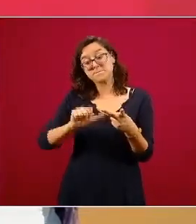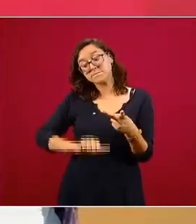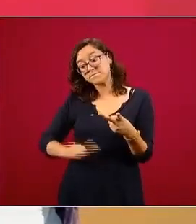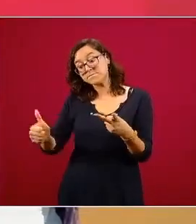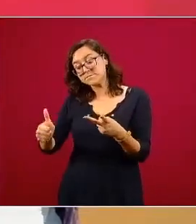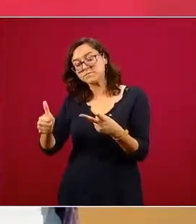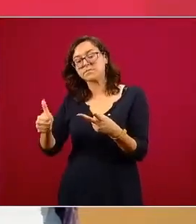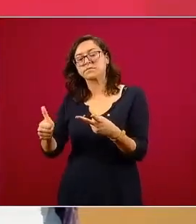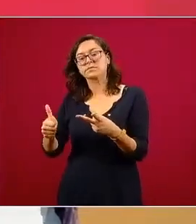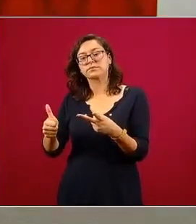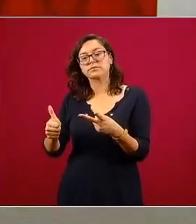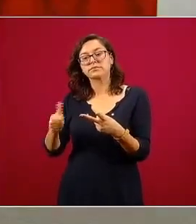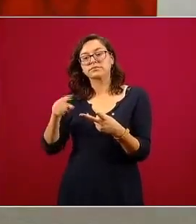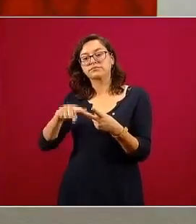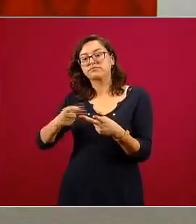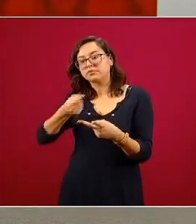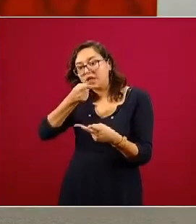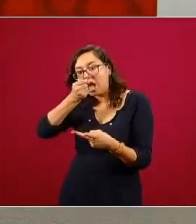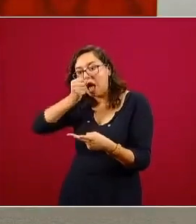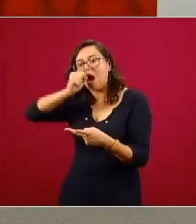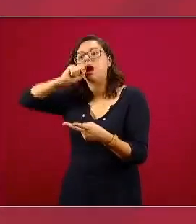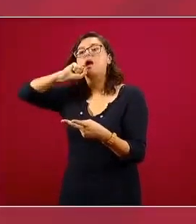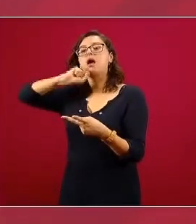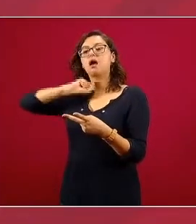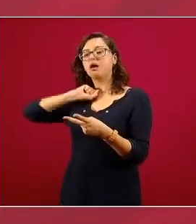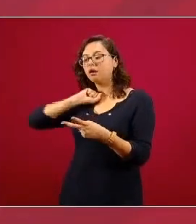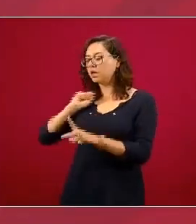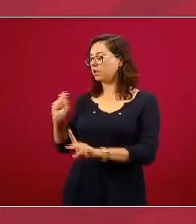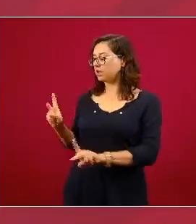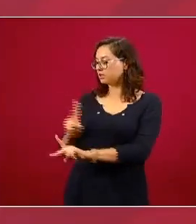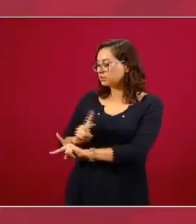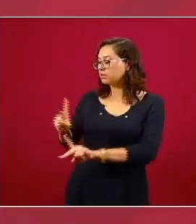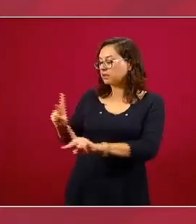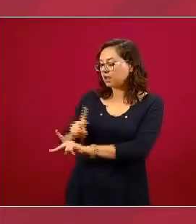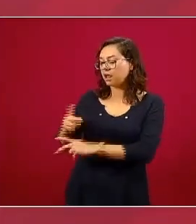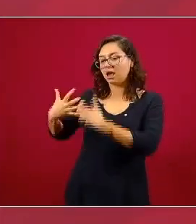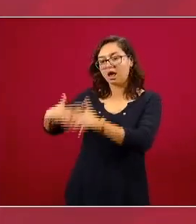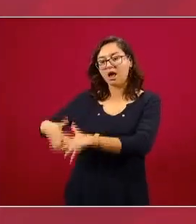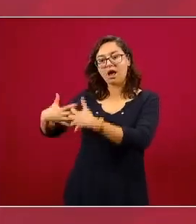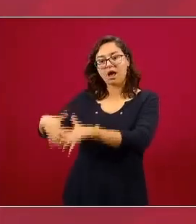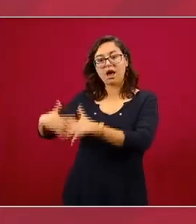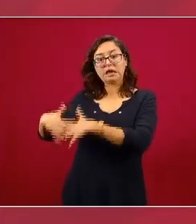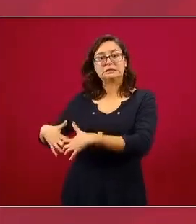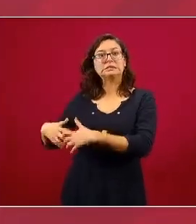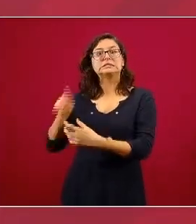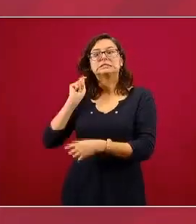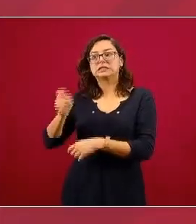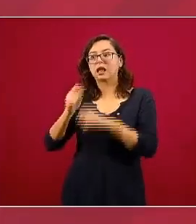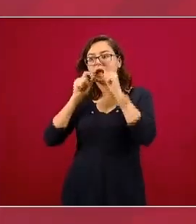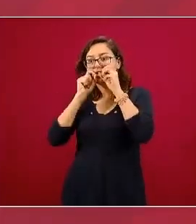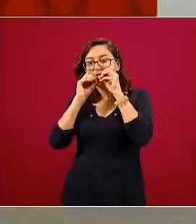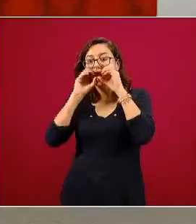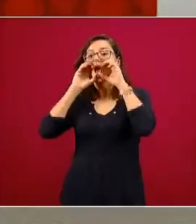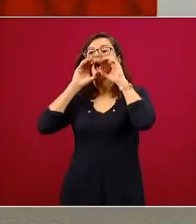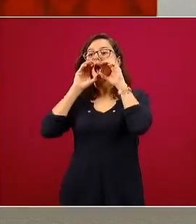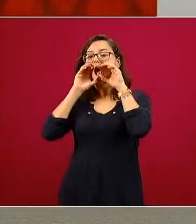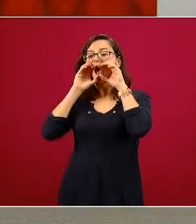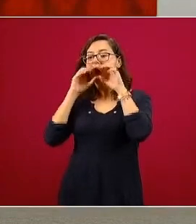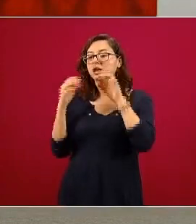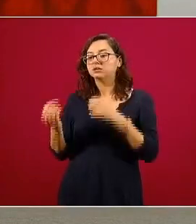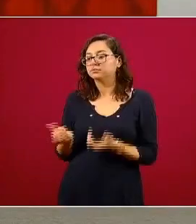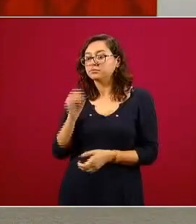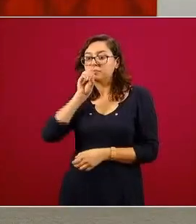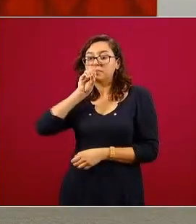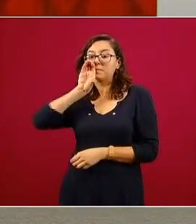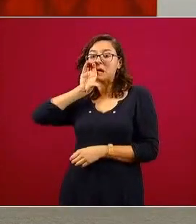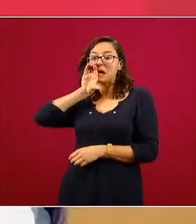que proceden a intubar precisamente a los pacientes, es decir, cuando estamos con un contacto estrecho con la vía aérea de un caso